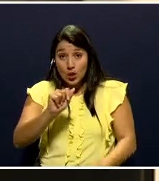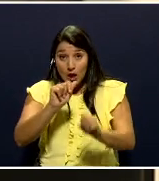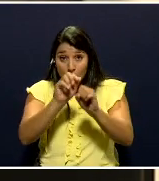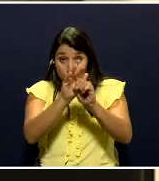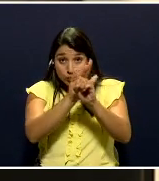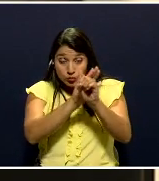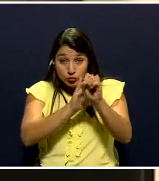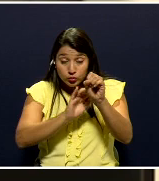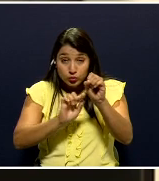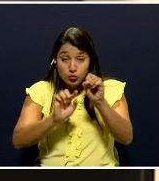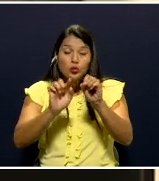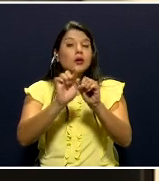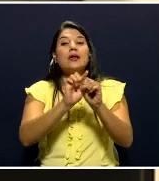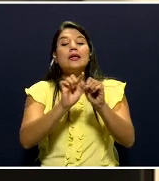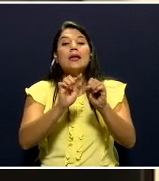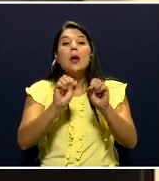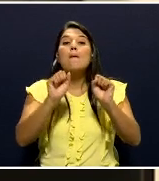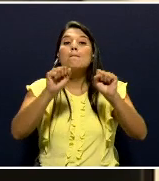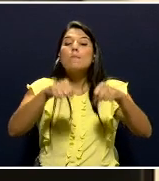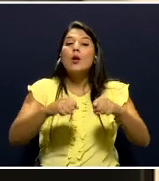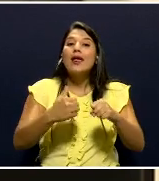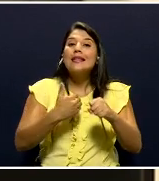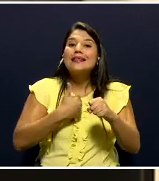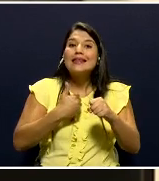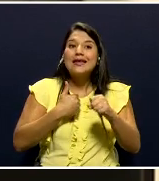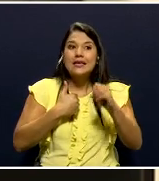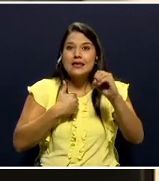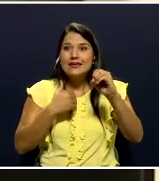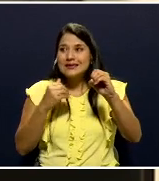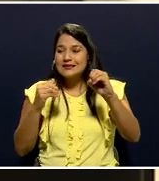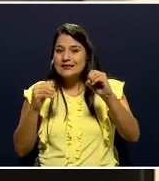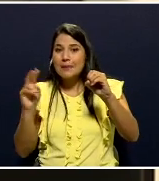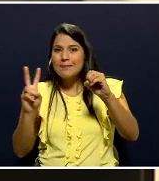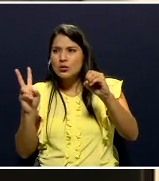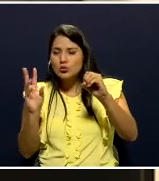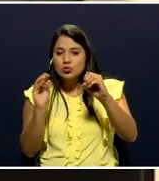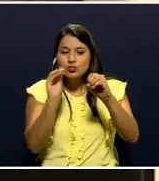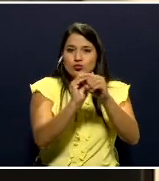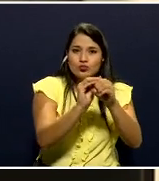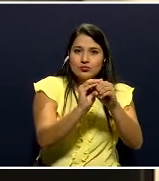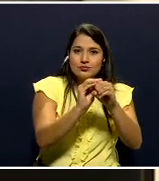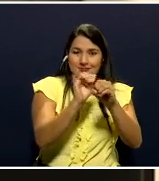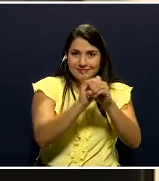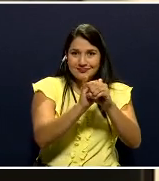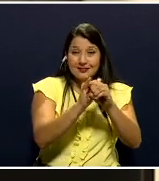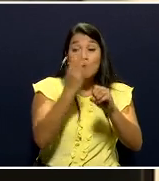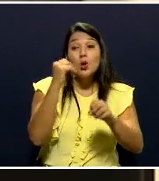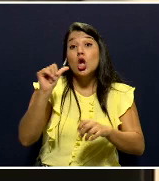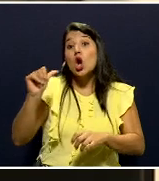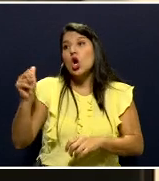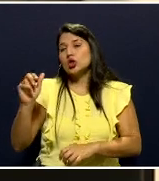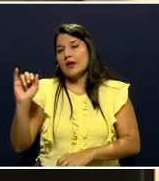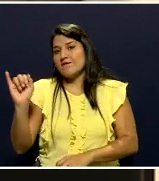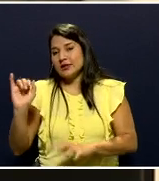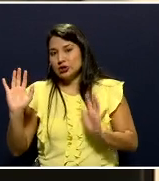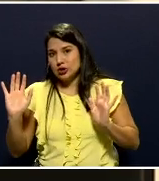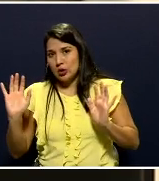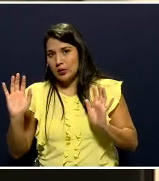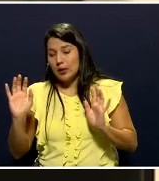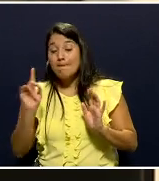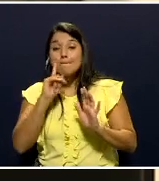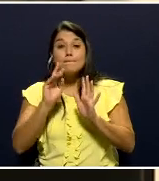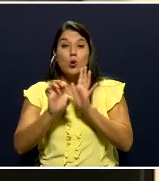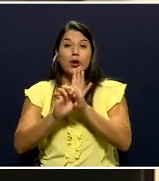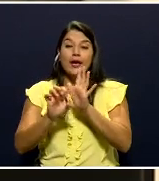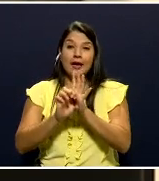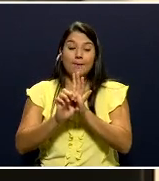receptor para que ese virus específico se pegue. Han pasado en otras infecciones virales, por ejemplo, que las